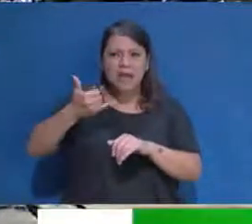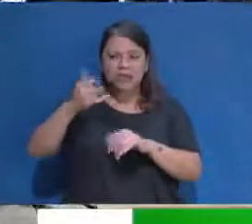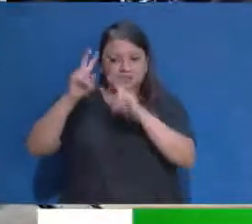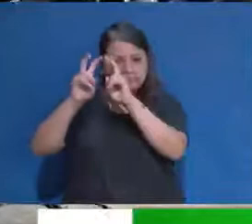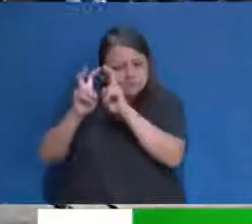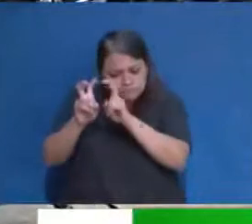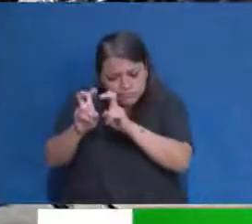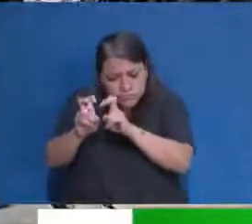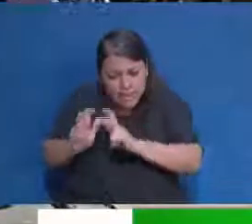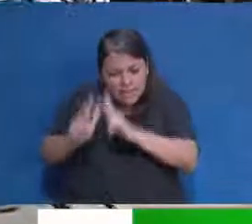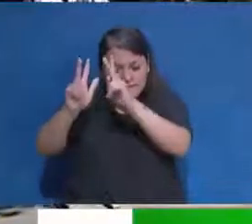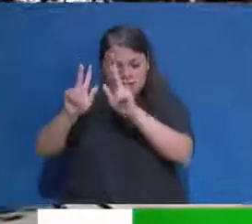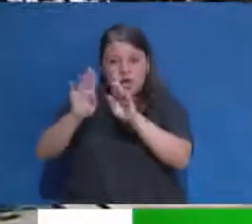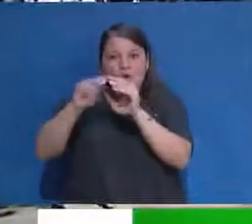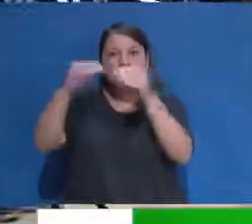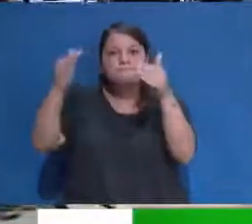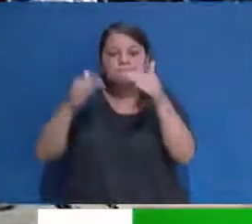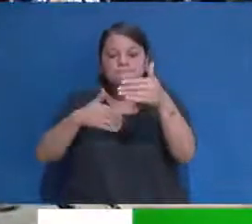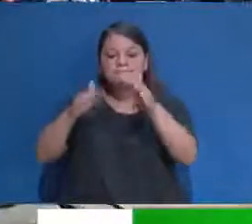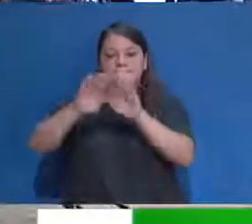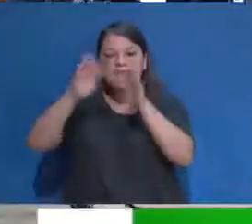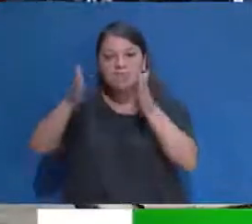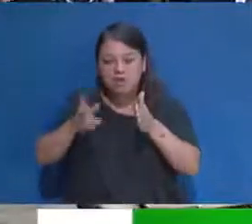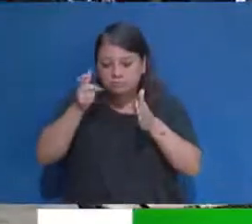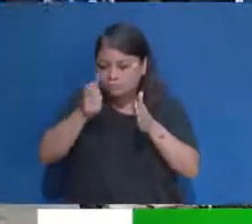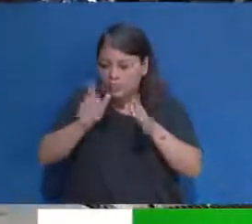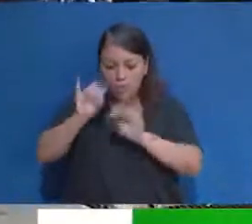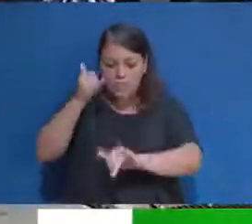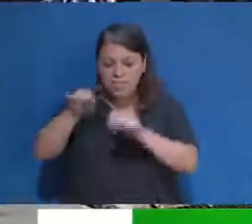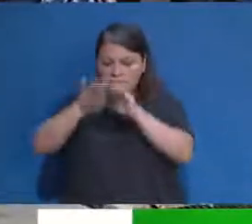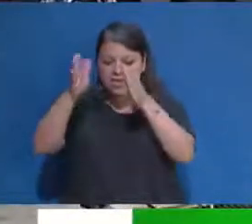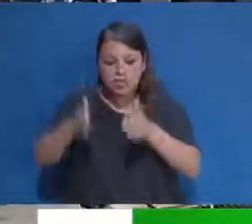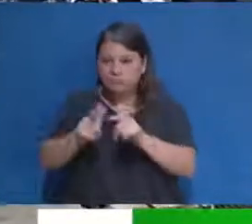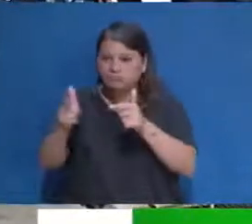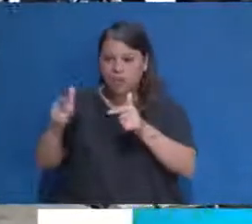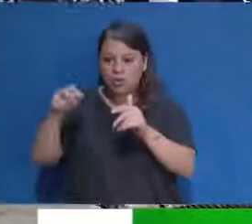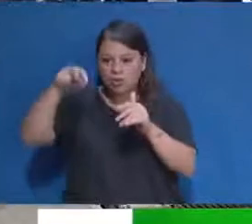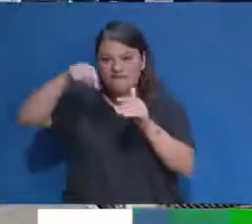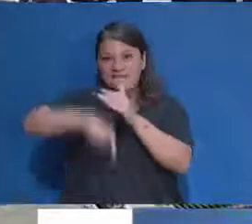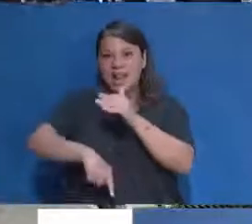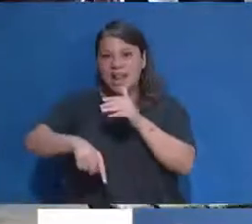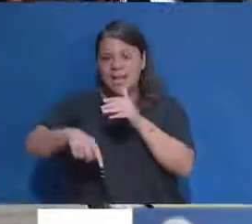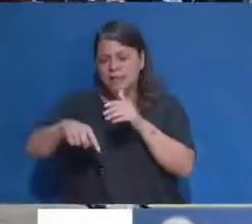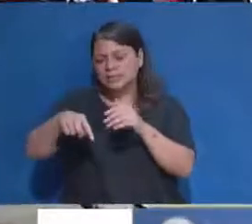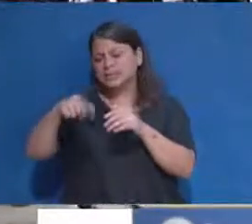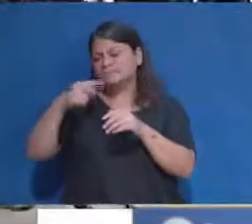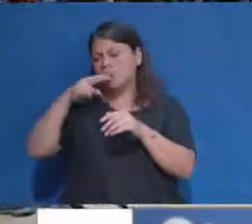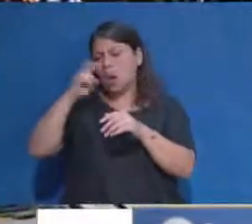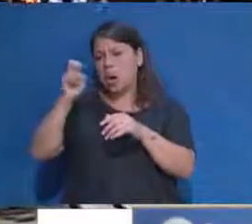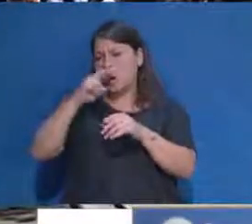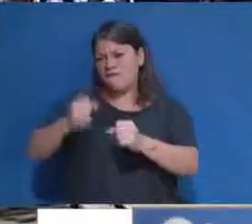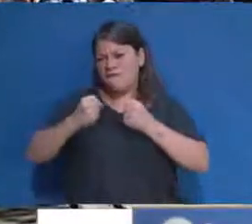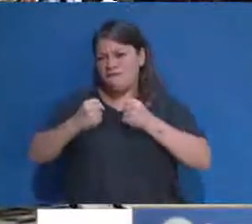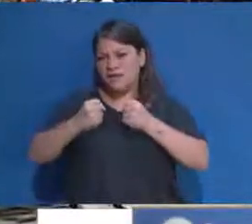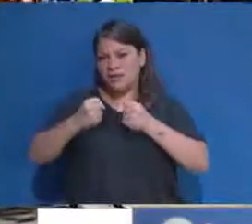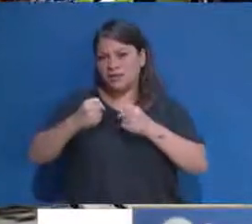una inspección a recorrer todos los medidores me di cuenta que los medidores no eran y cuando llegué a la planta baja se sentía fuertísimo el olor y bueno